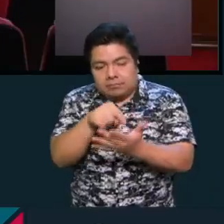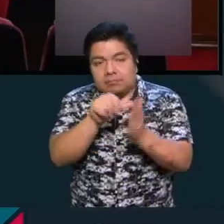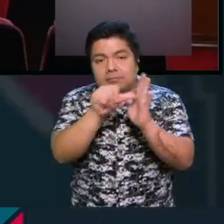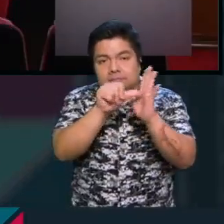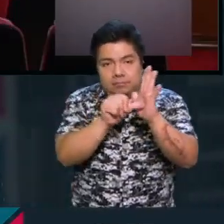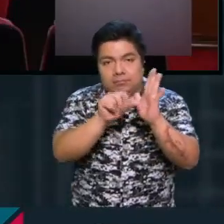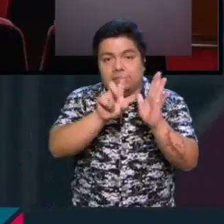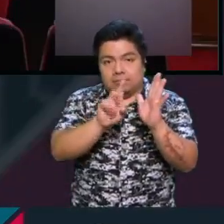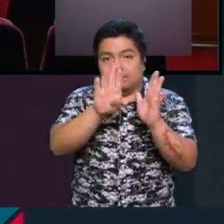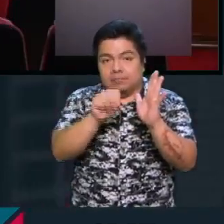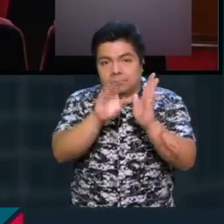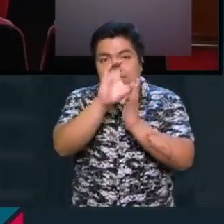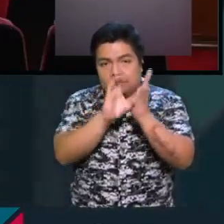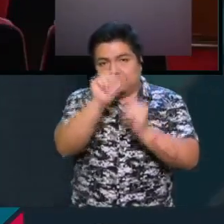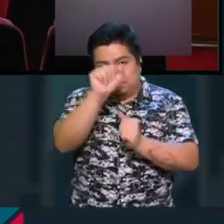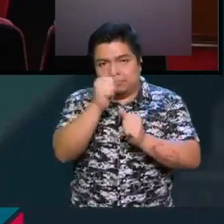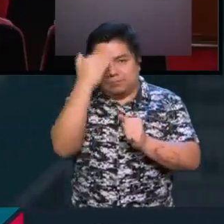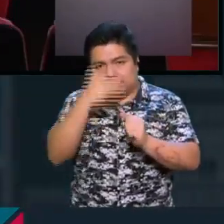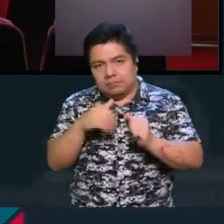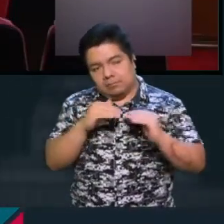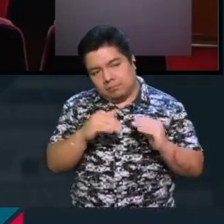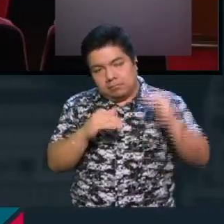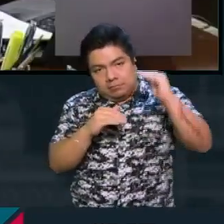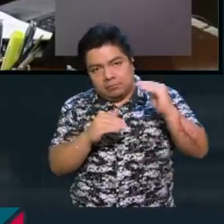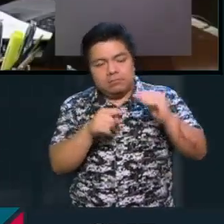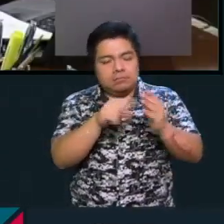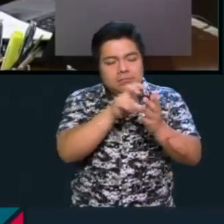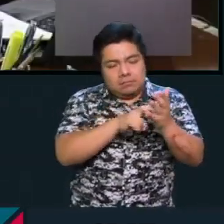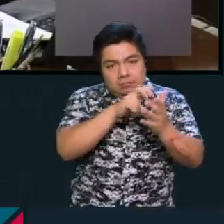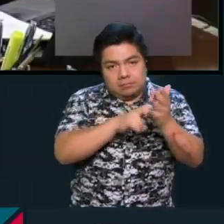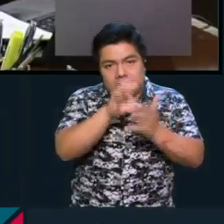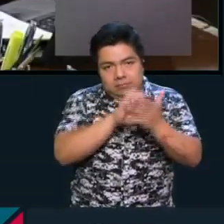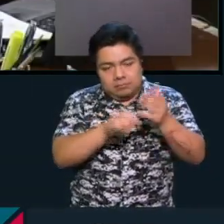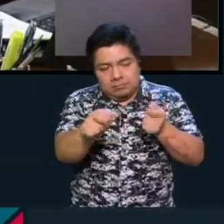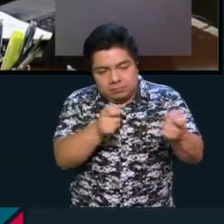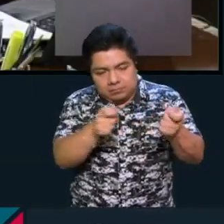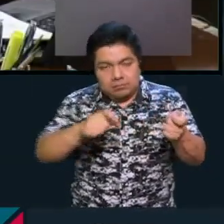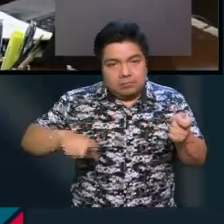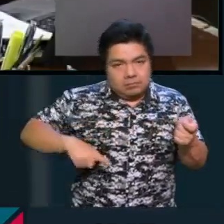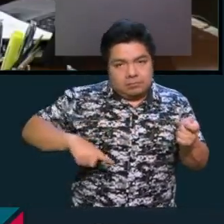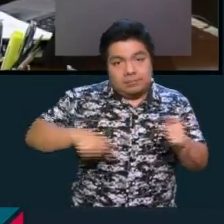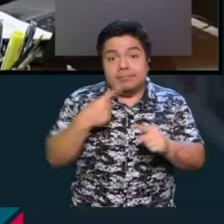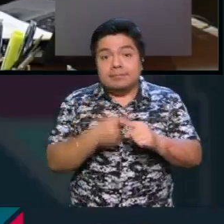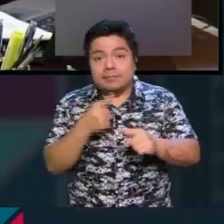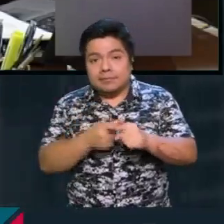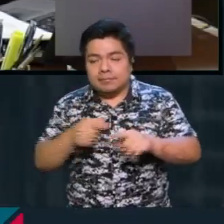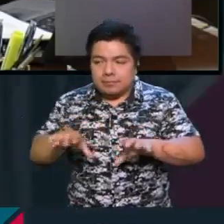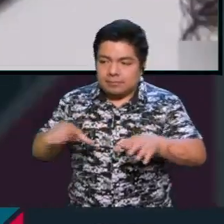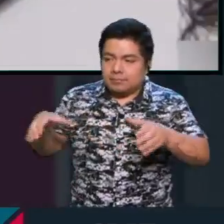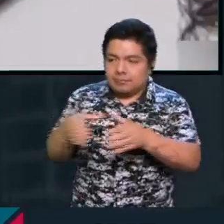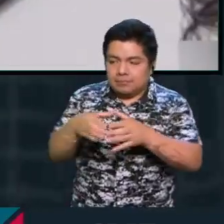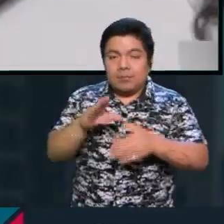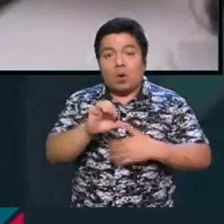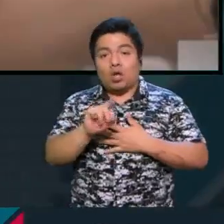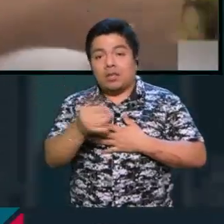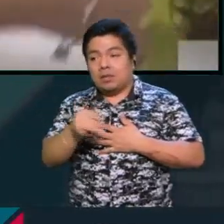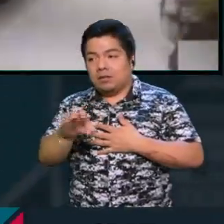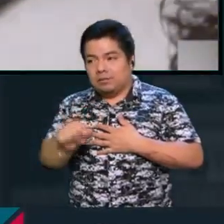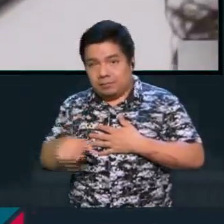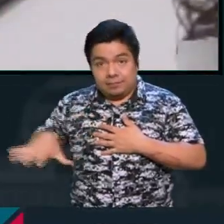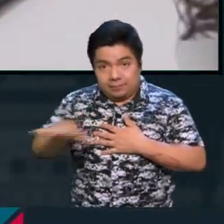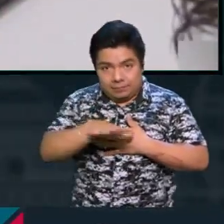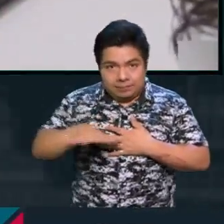artículo 39 constitucional, que es la soberanía para alterar o modificar la forma de gobierno, son los constituyentes y